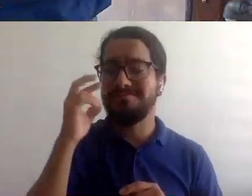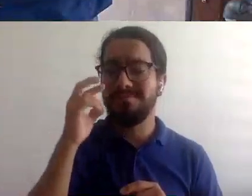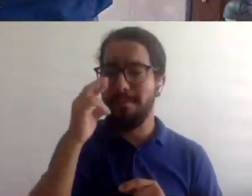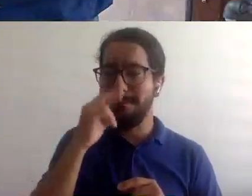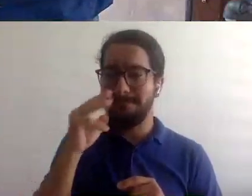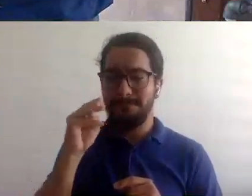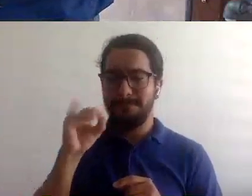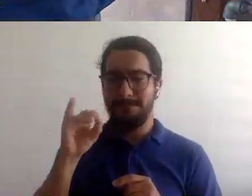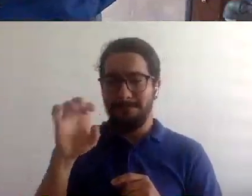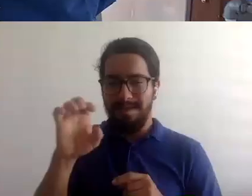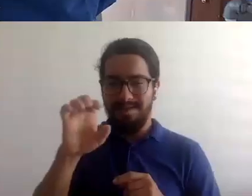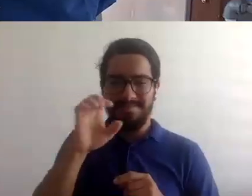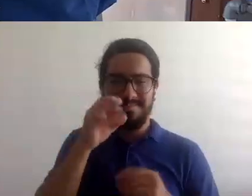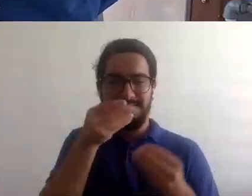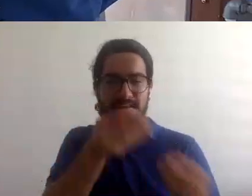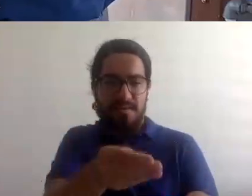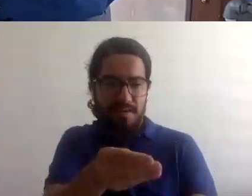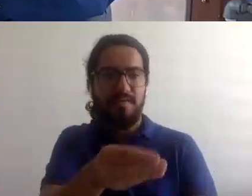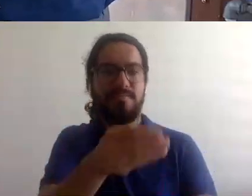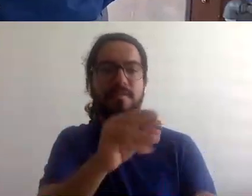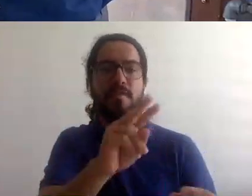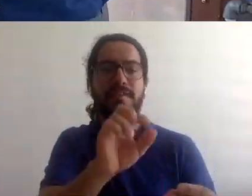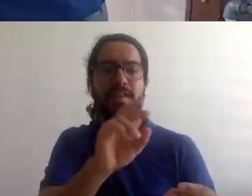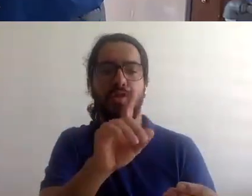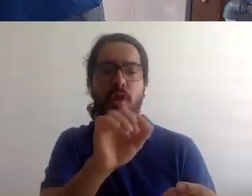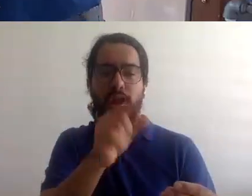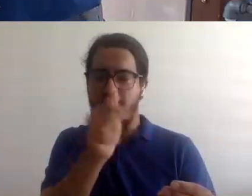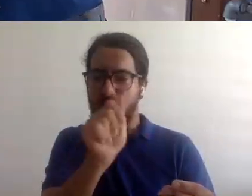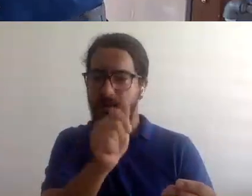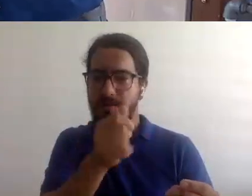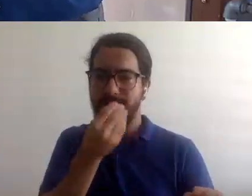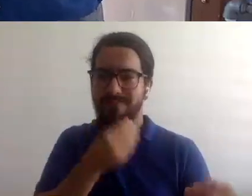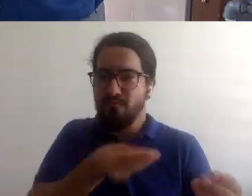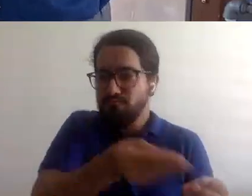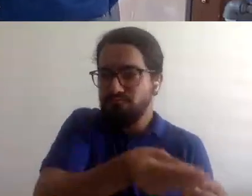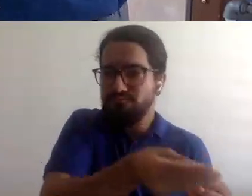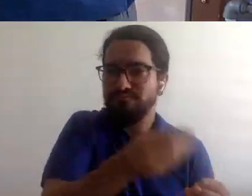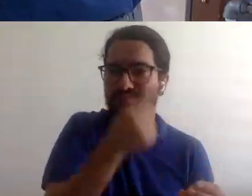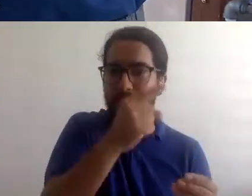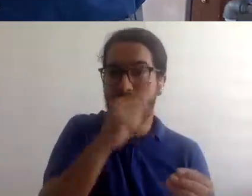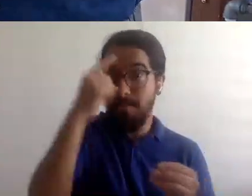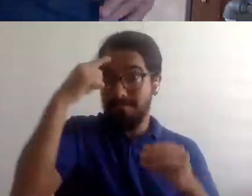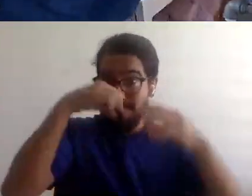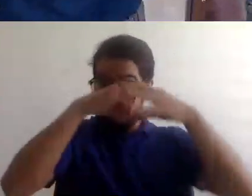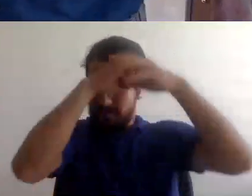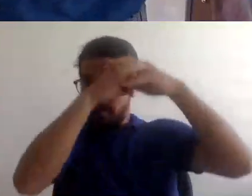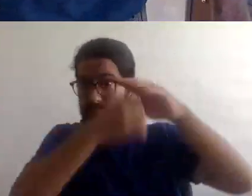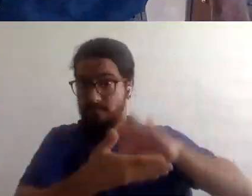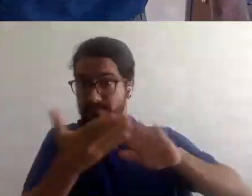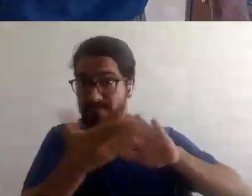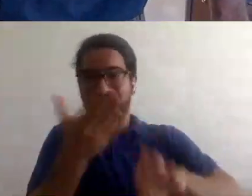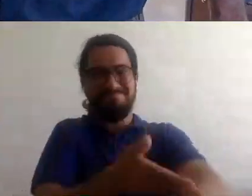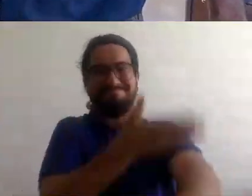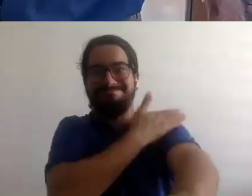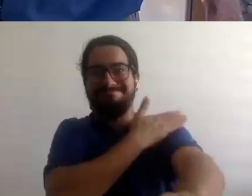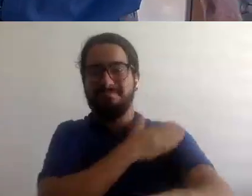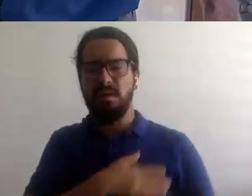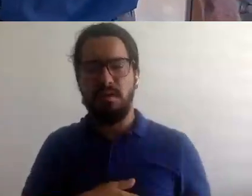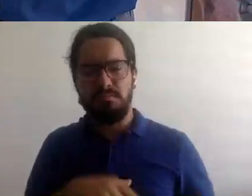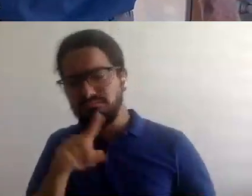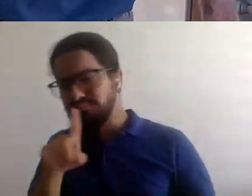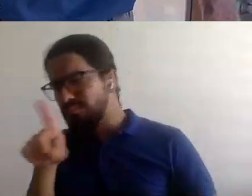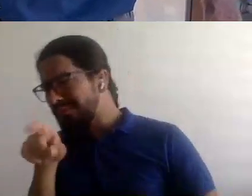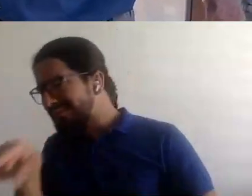ese polvito mágico que tiene ahí? ¿Este? Ese es de ajo. Es el polvo de